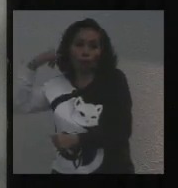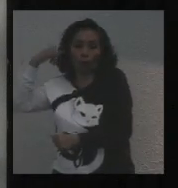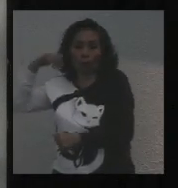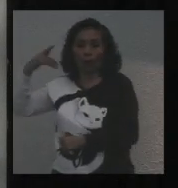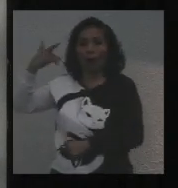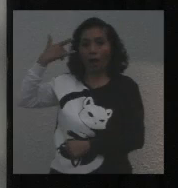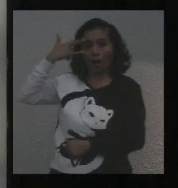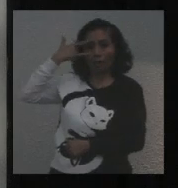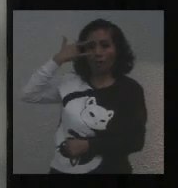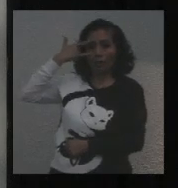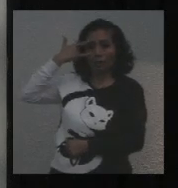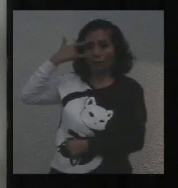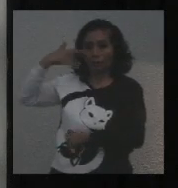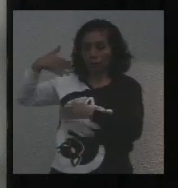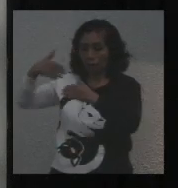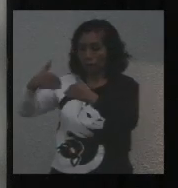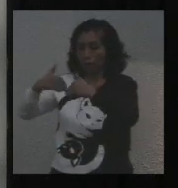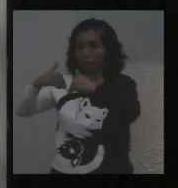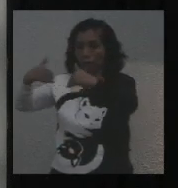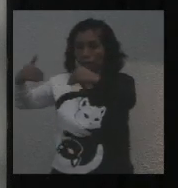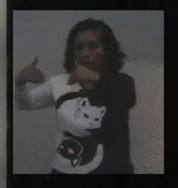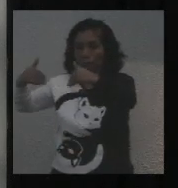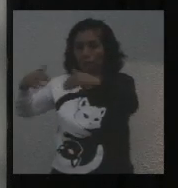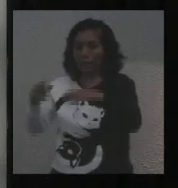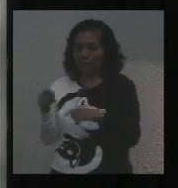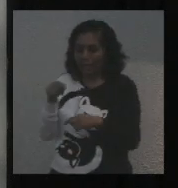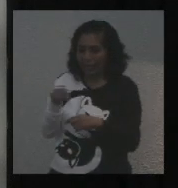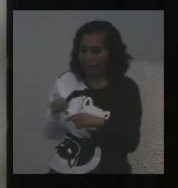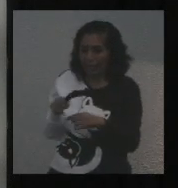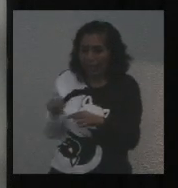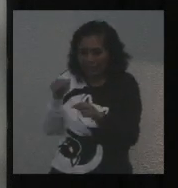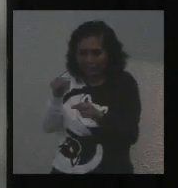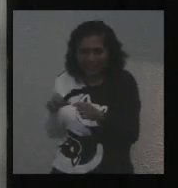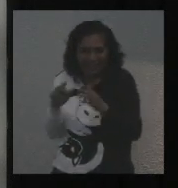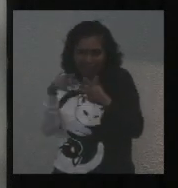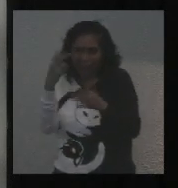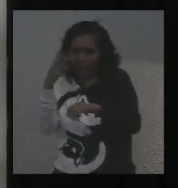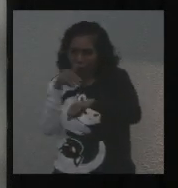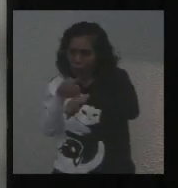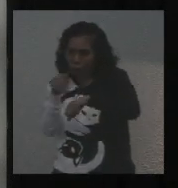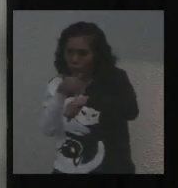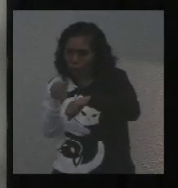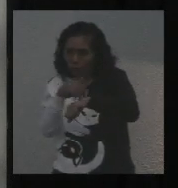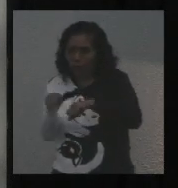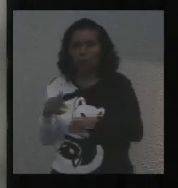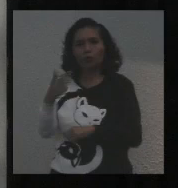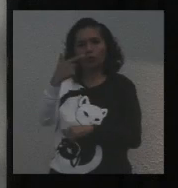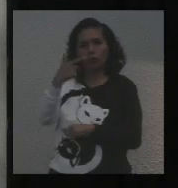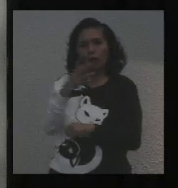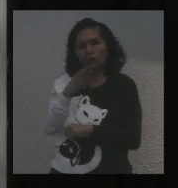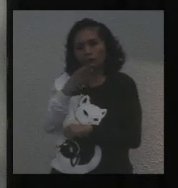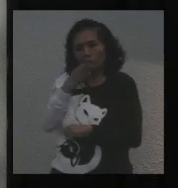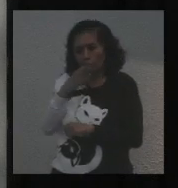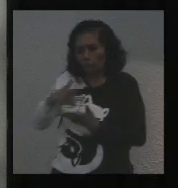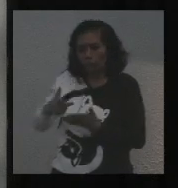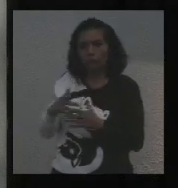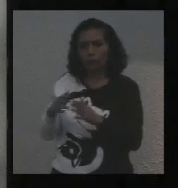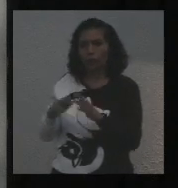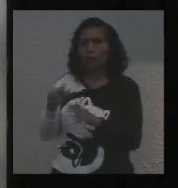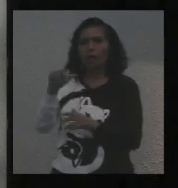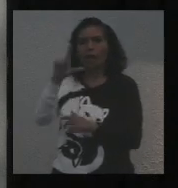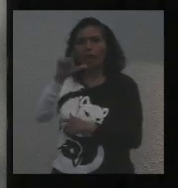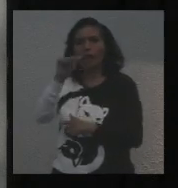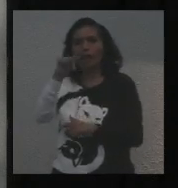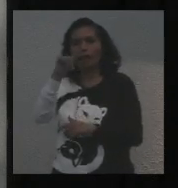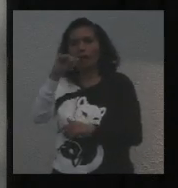Campeche, cerca de Put, que se localiza en el meridiano 19 grados 39 minutos 7 segundos de latitud norte